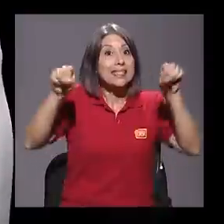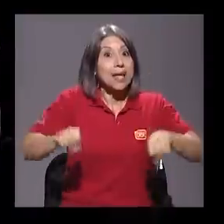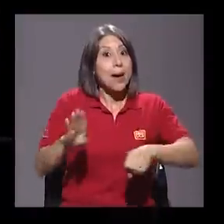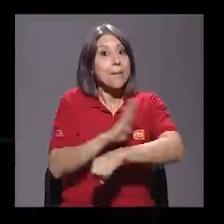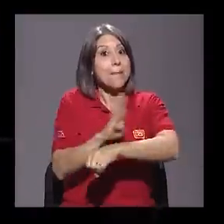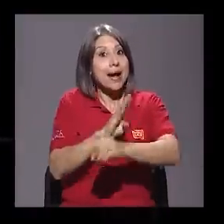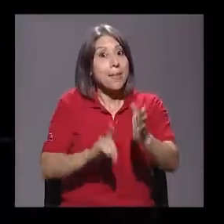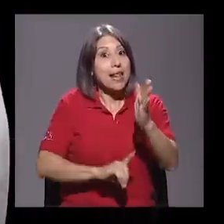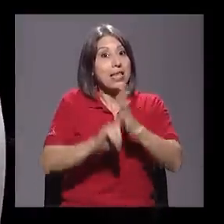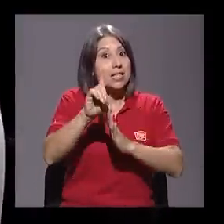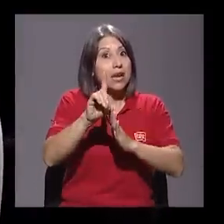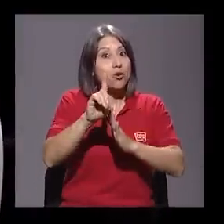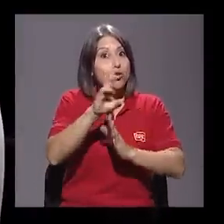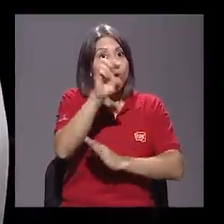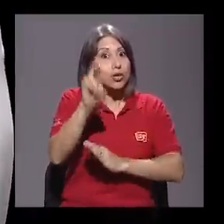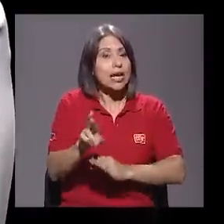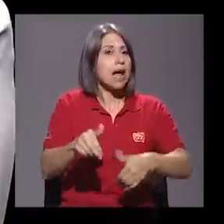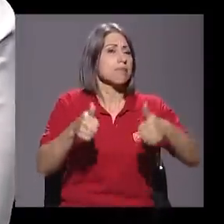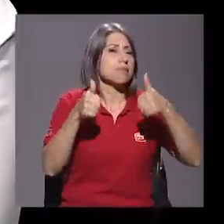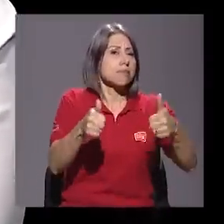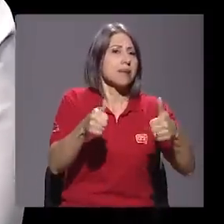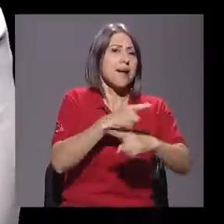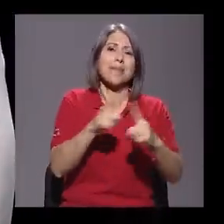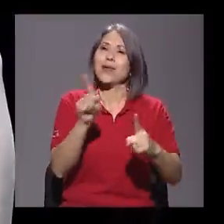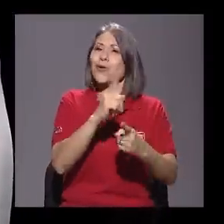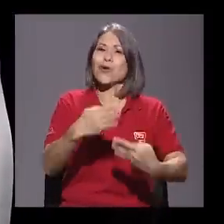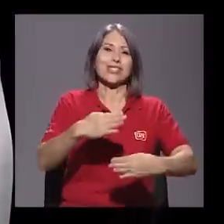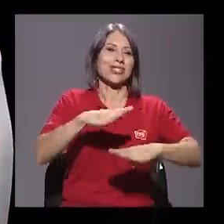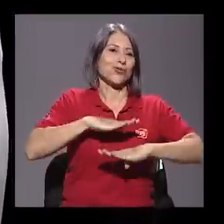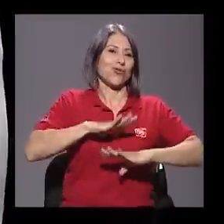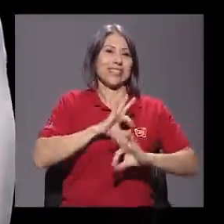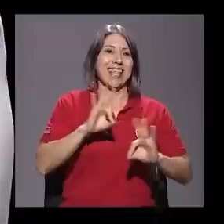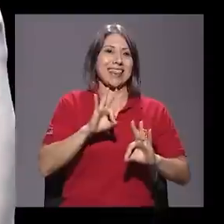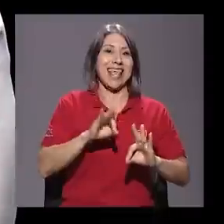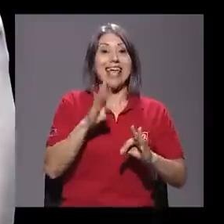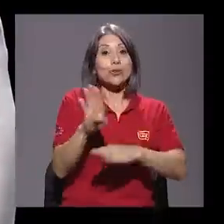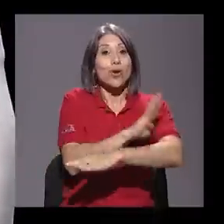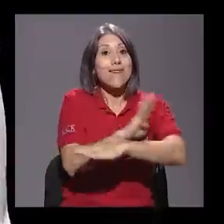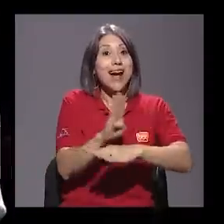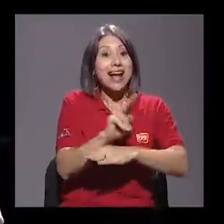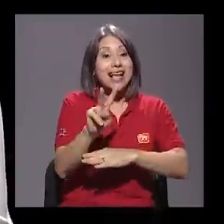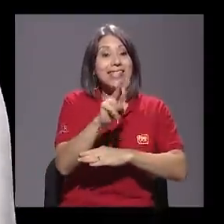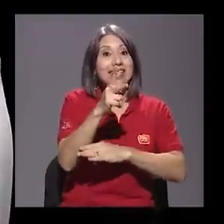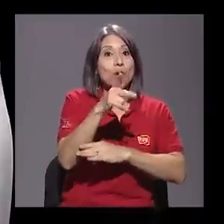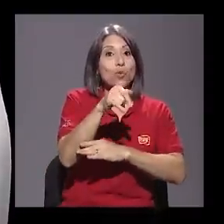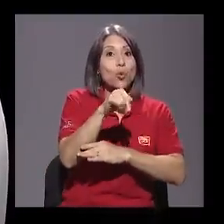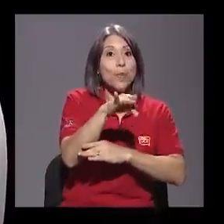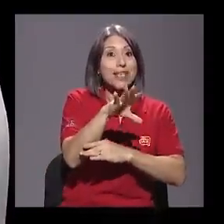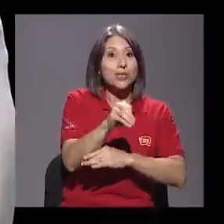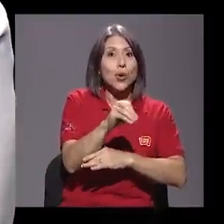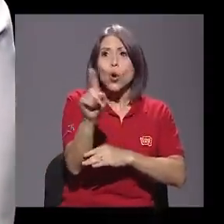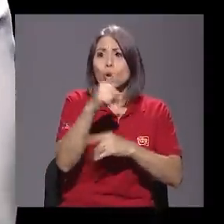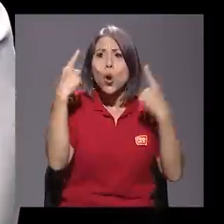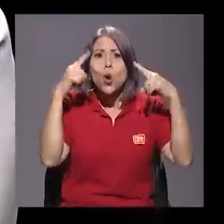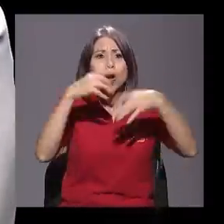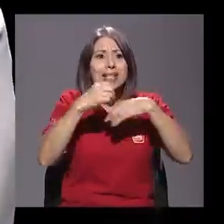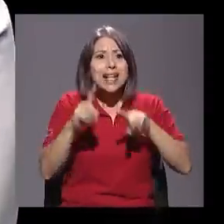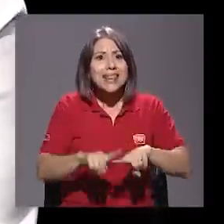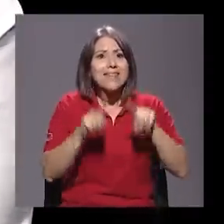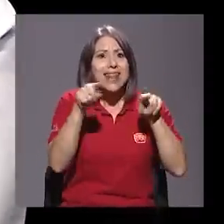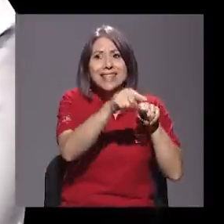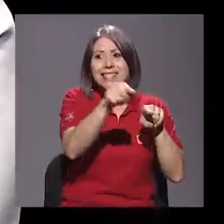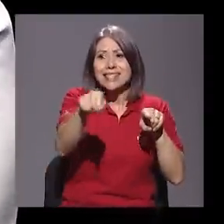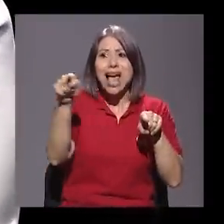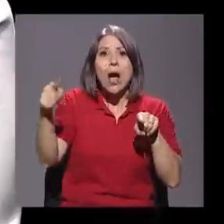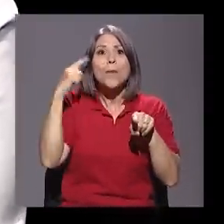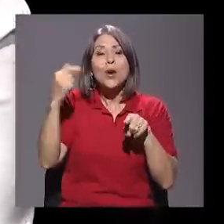un buen esfuerzo, pero es insuficiente. Es una banca de segundo piso que no logra diferenciar a los actores a los que quiere llegarle porque hay intermediarias